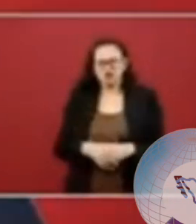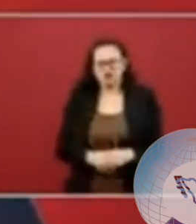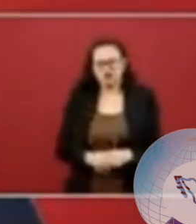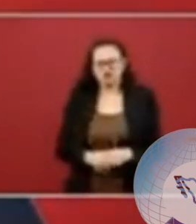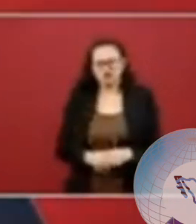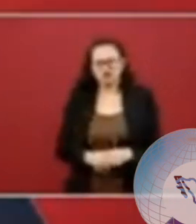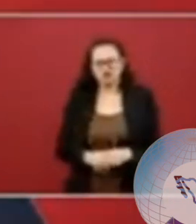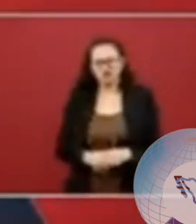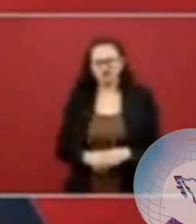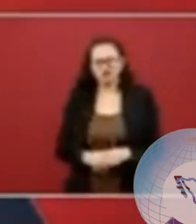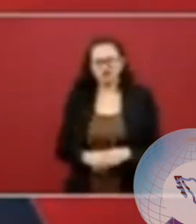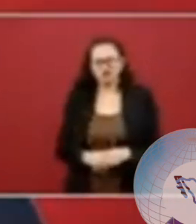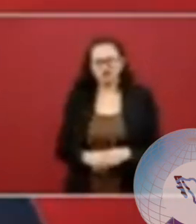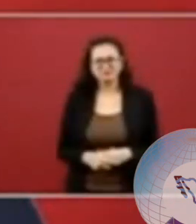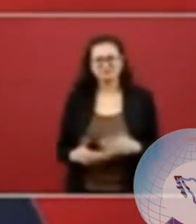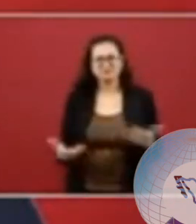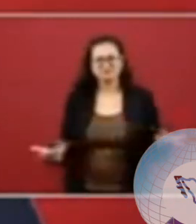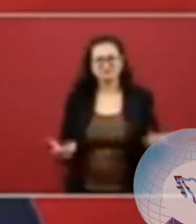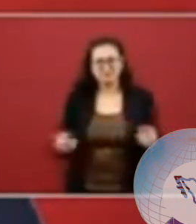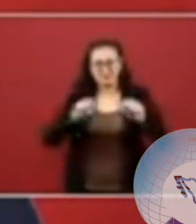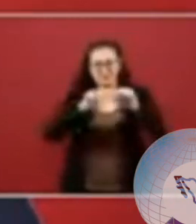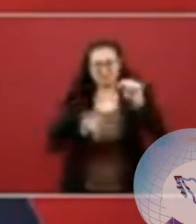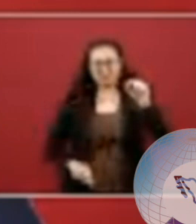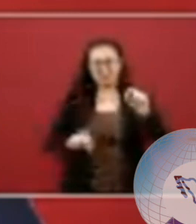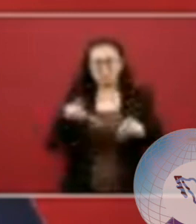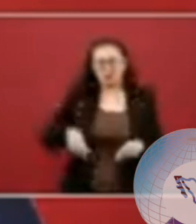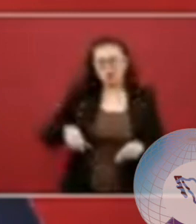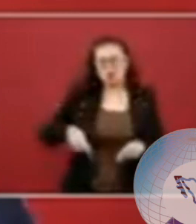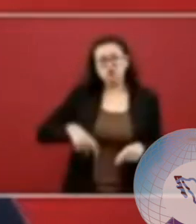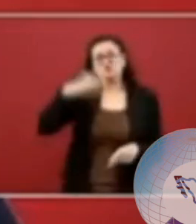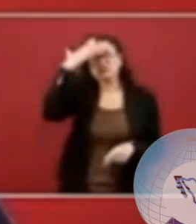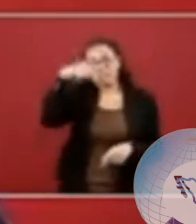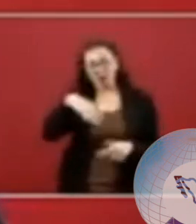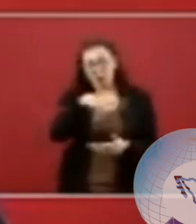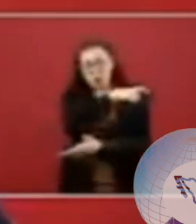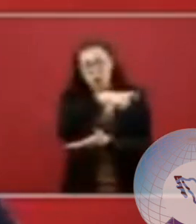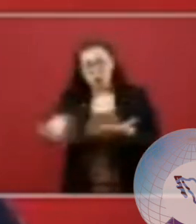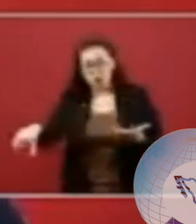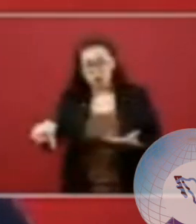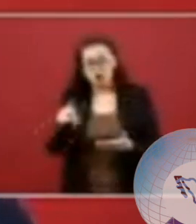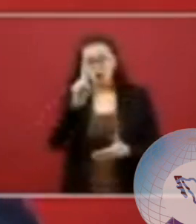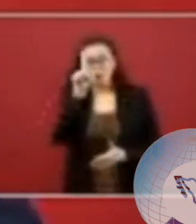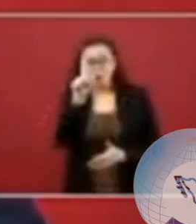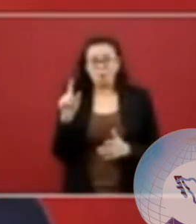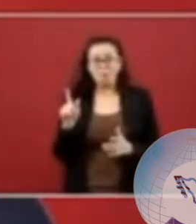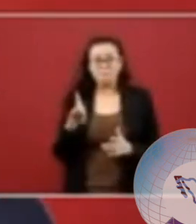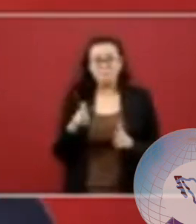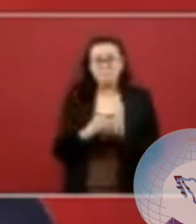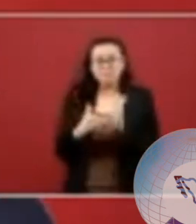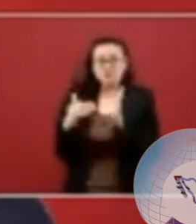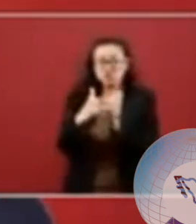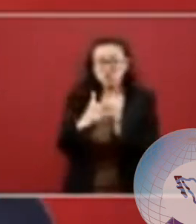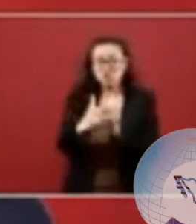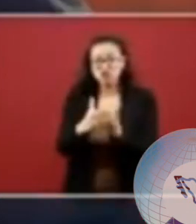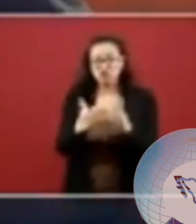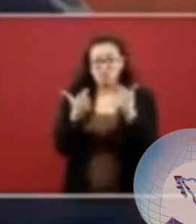compra el gobierno de la República? 1 billón de pesos.